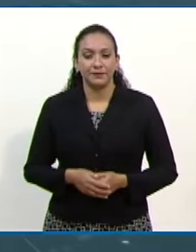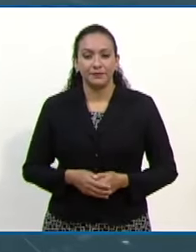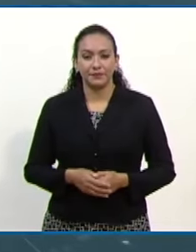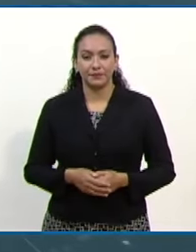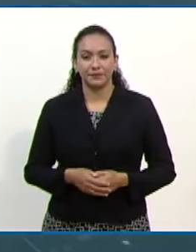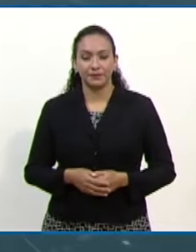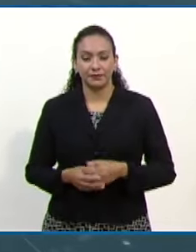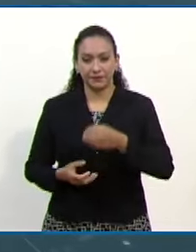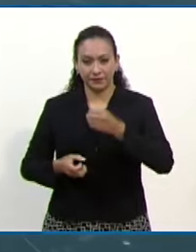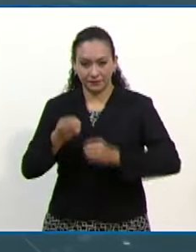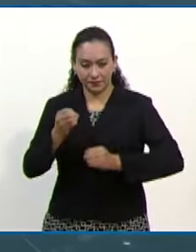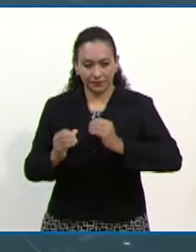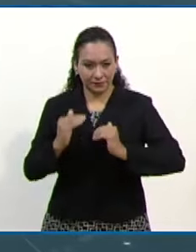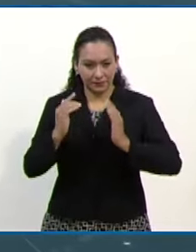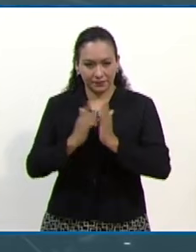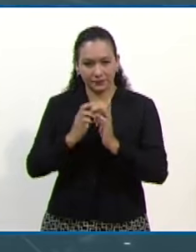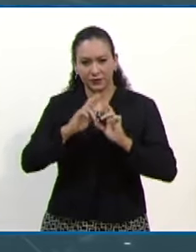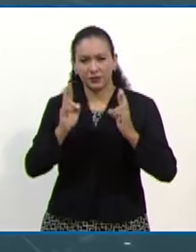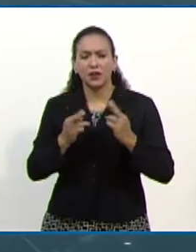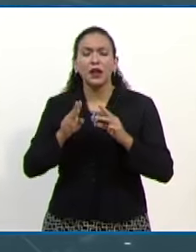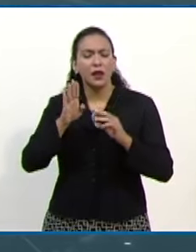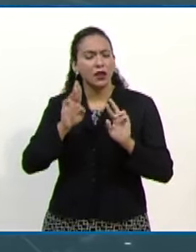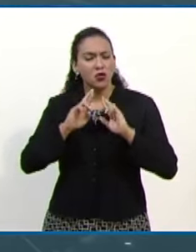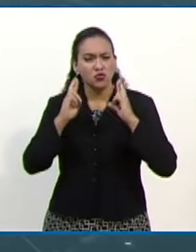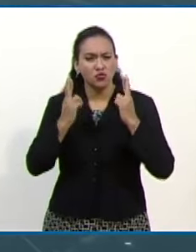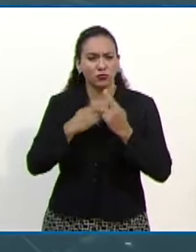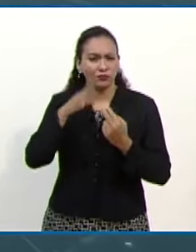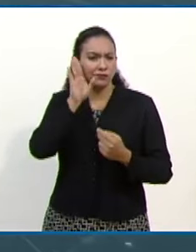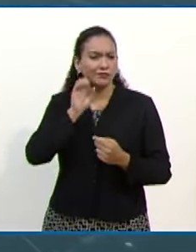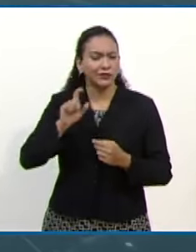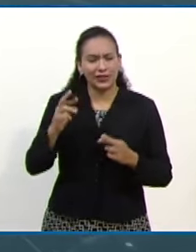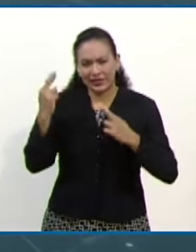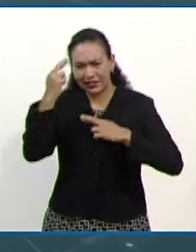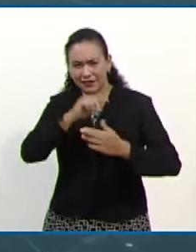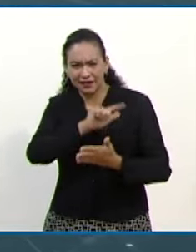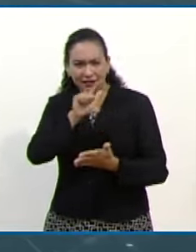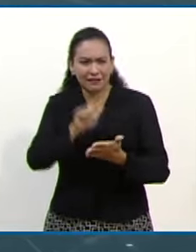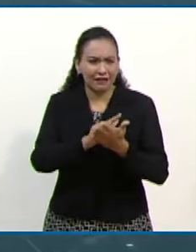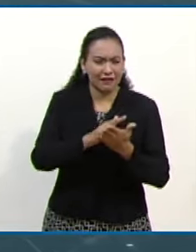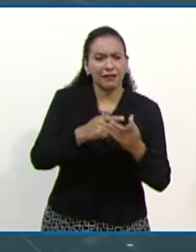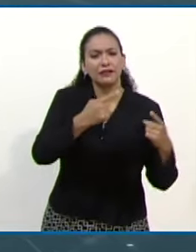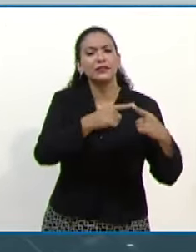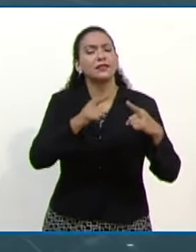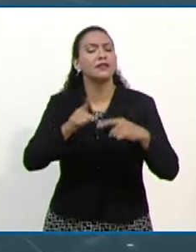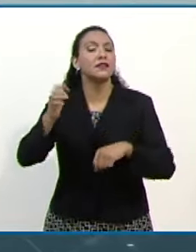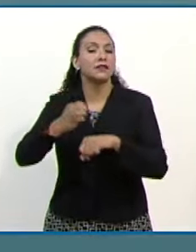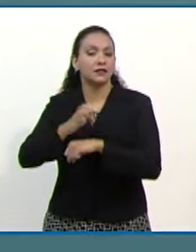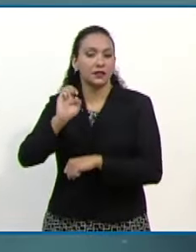La Corte revisó la constitucionalidad de leyes de ingresos de diversos municipios del estado de Chihuahua.